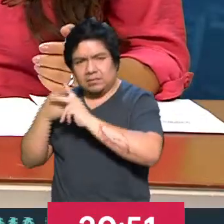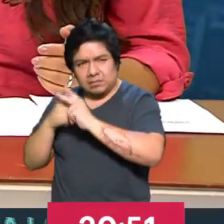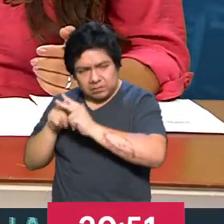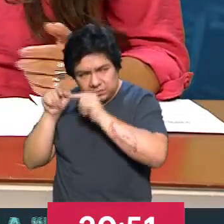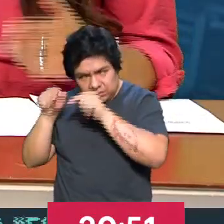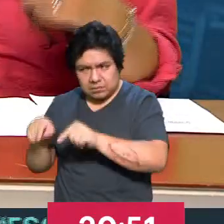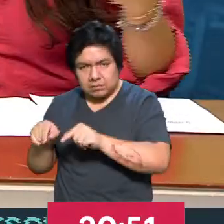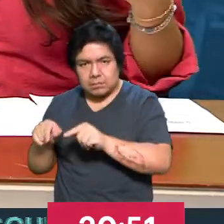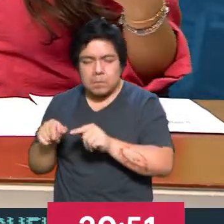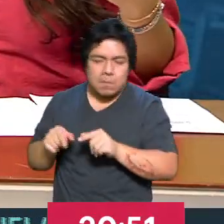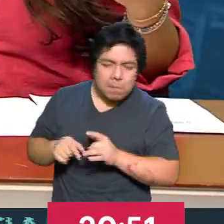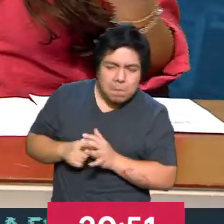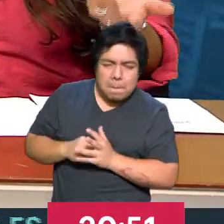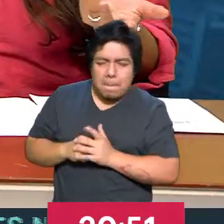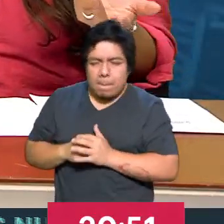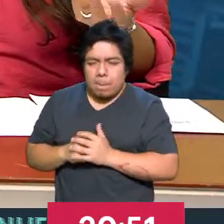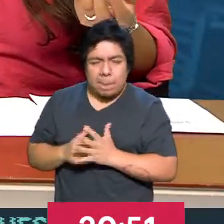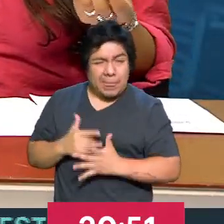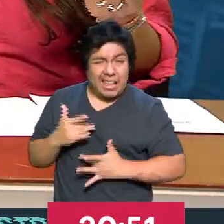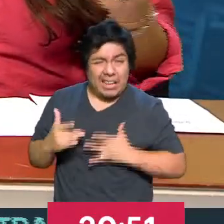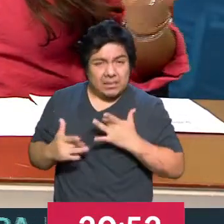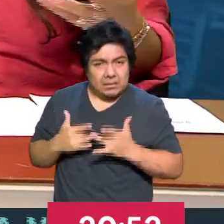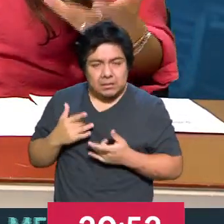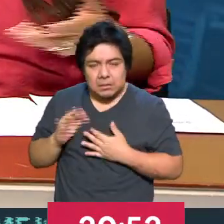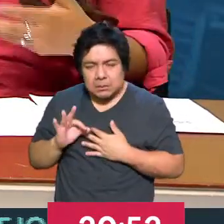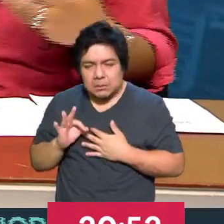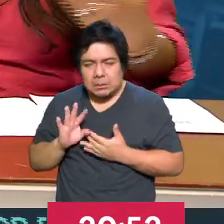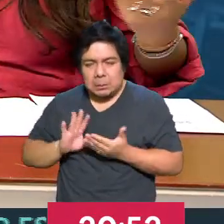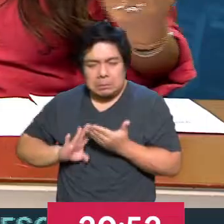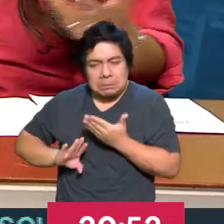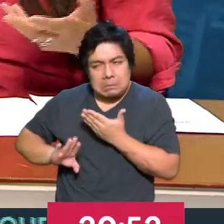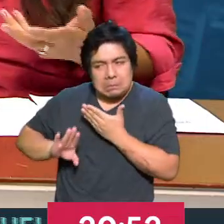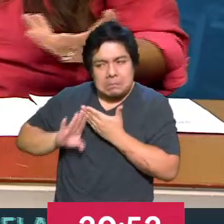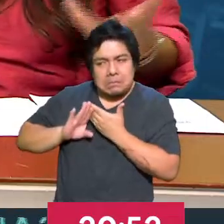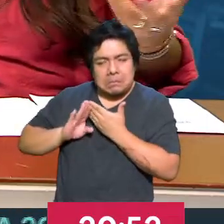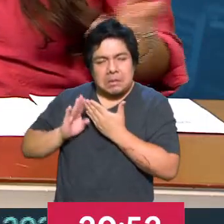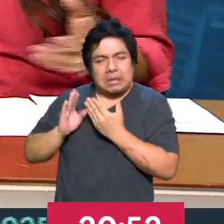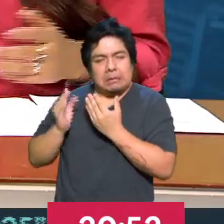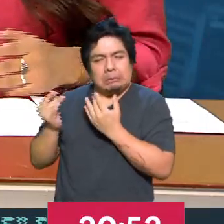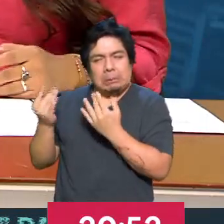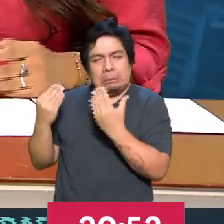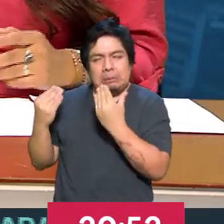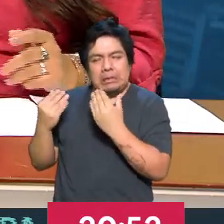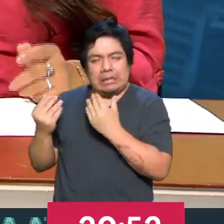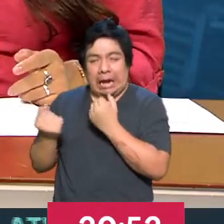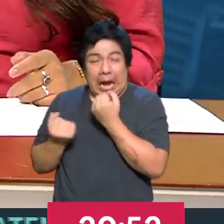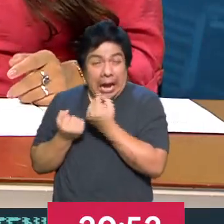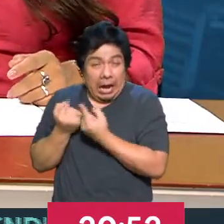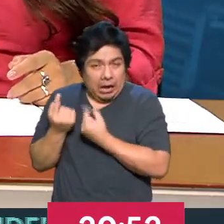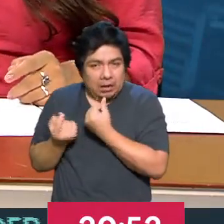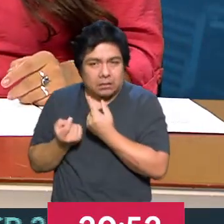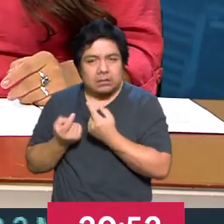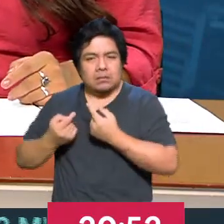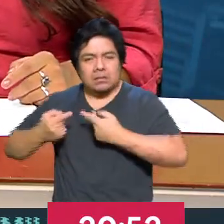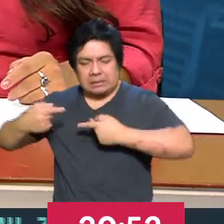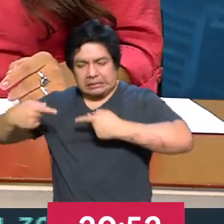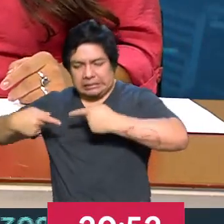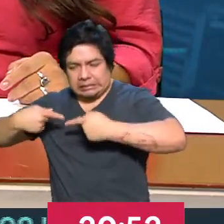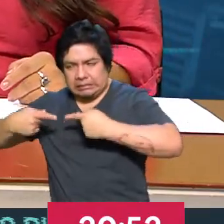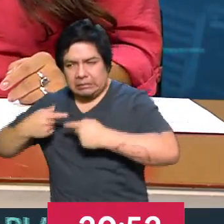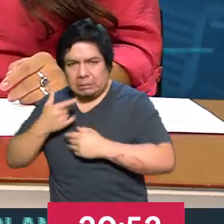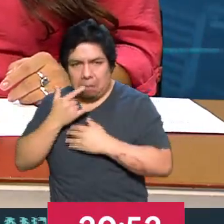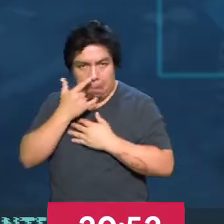mencionas, ¿notaste algunas acciones de discriminación? Sí hubo preguntas